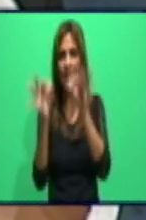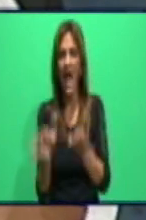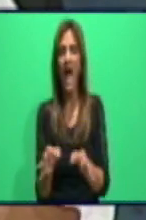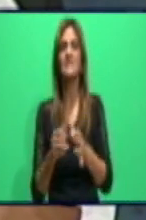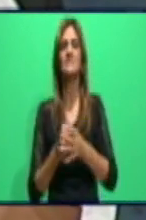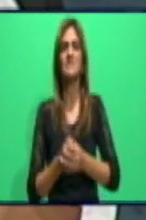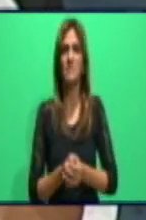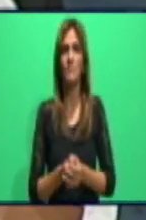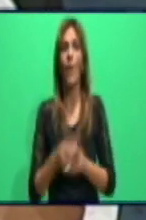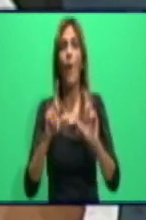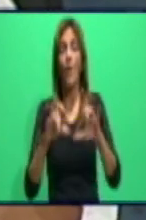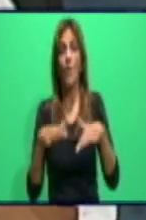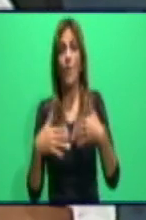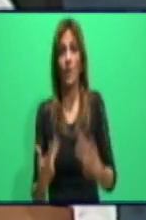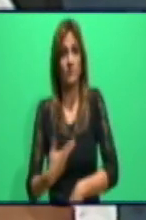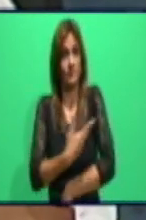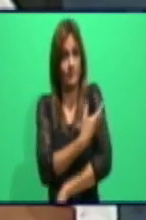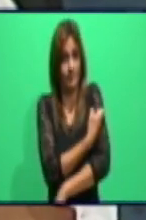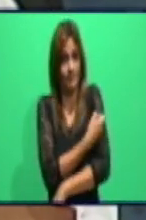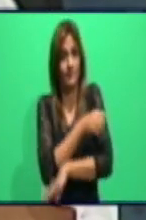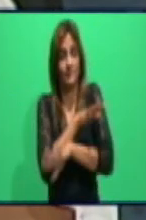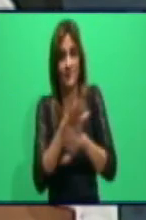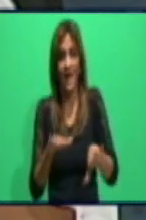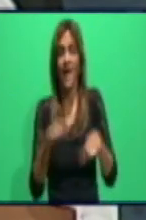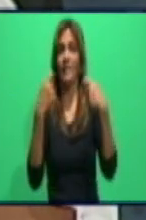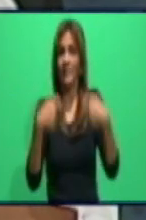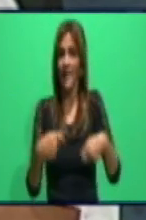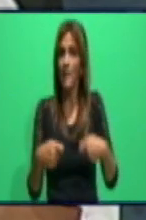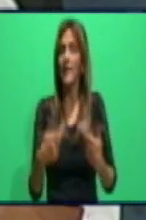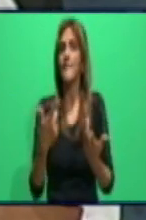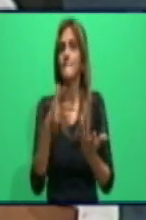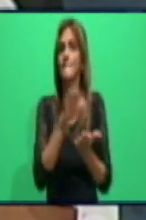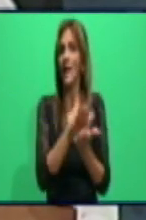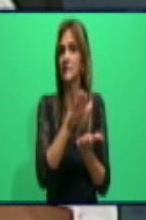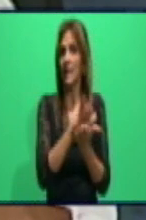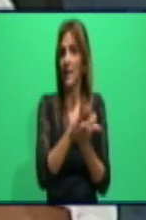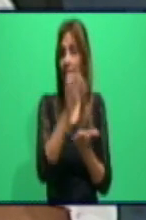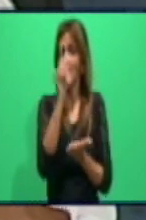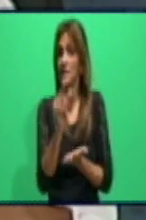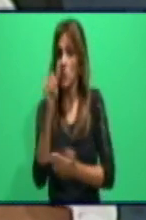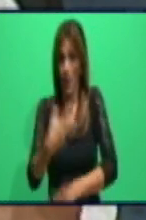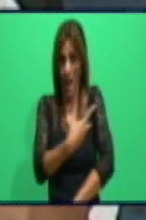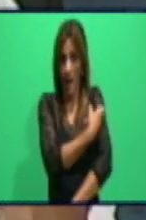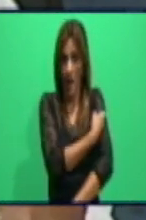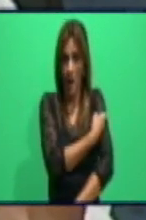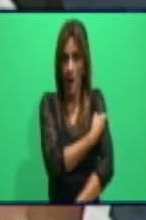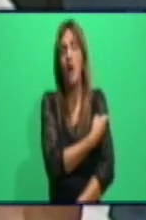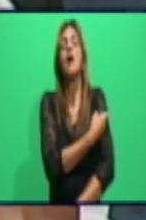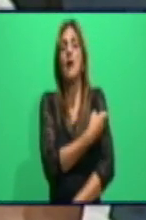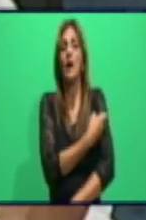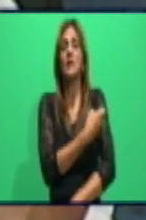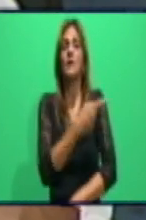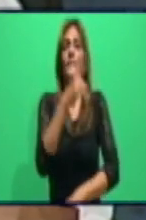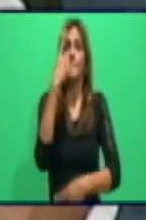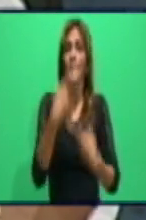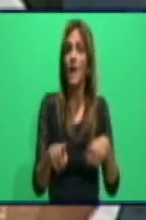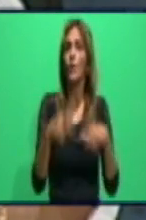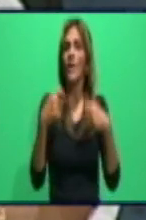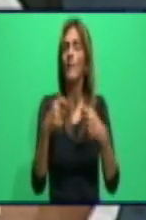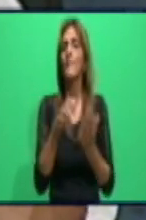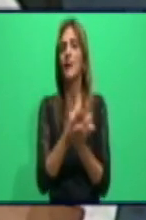reciban o no la vacuna deben mantener las medidas que hemos mantenido hasta el momento para evitar de esta forma la enfermedad